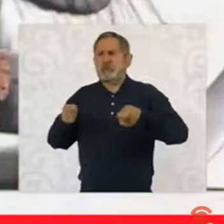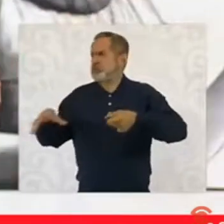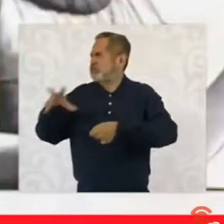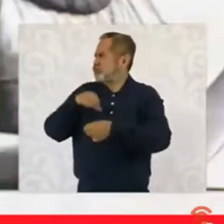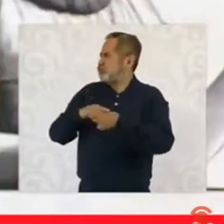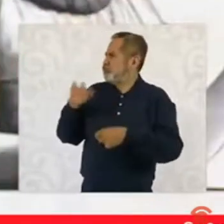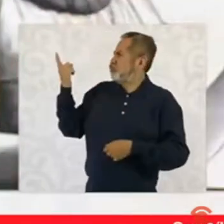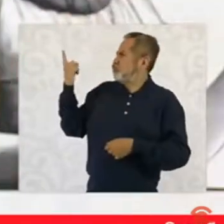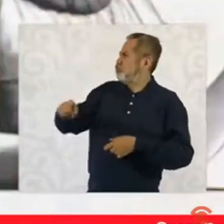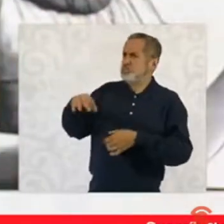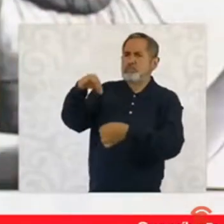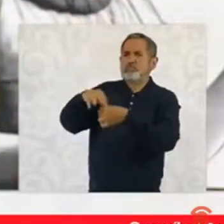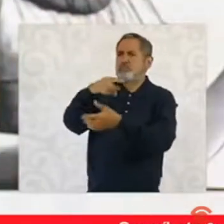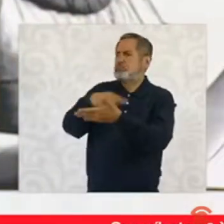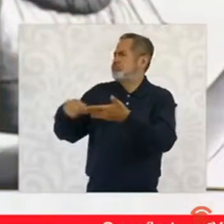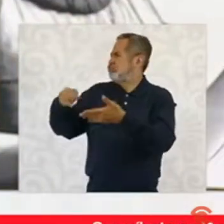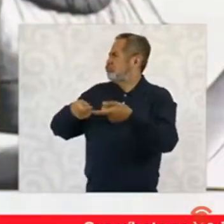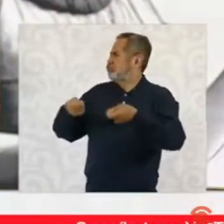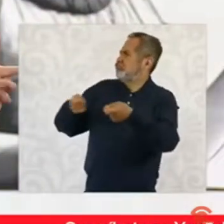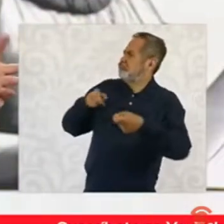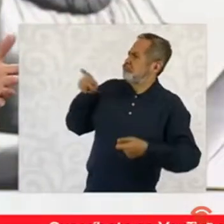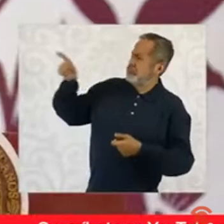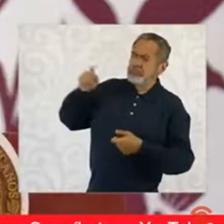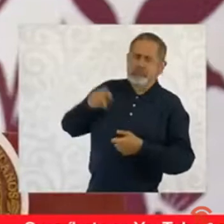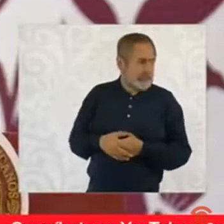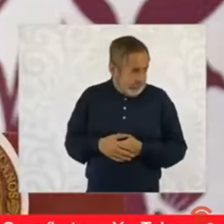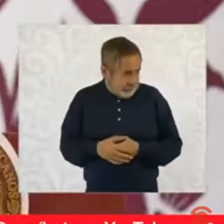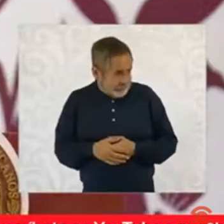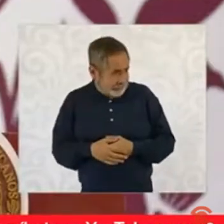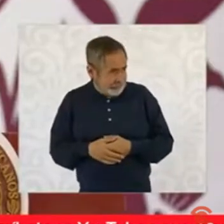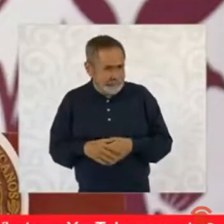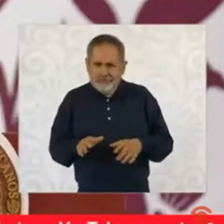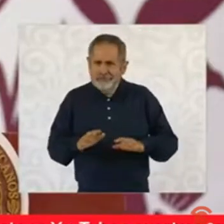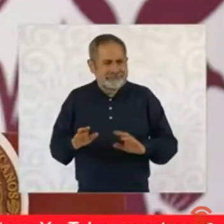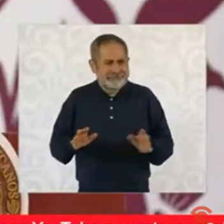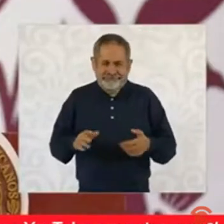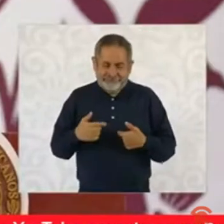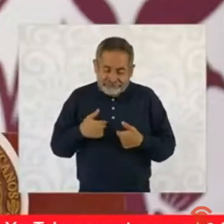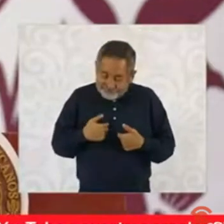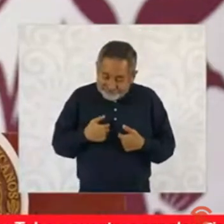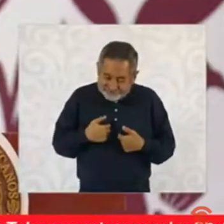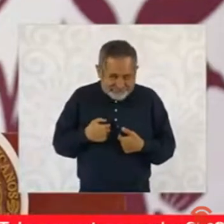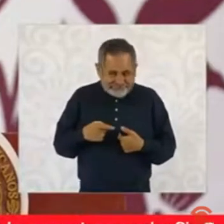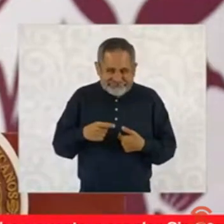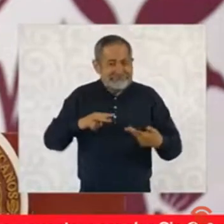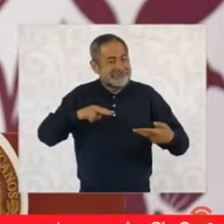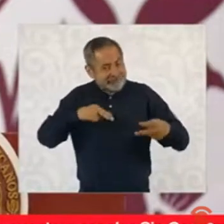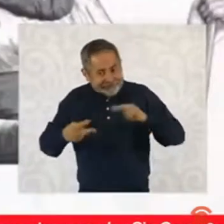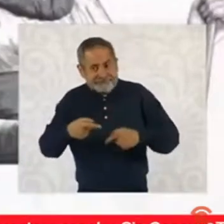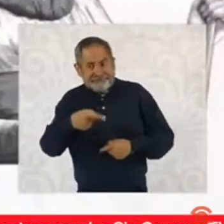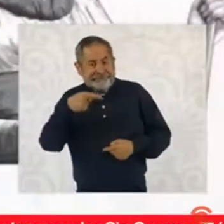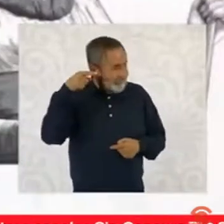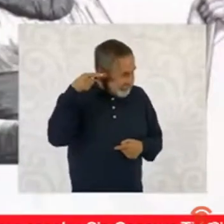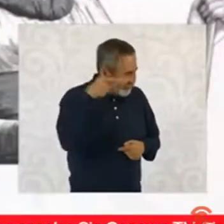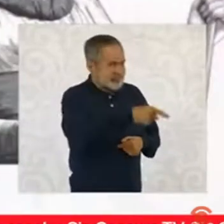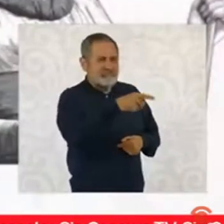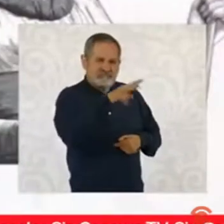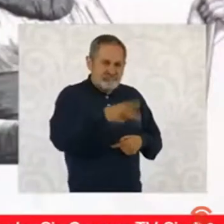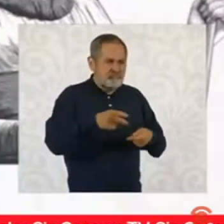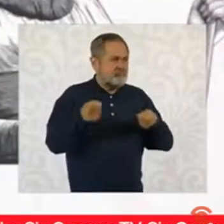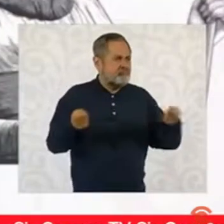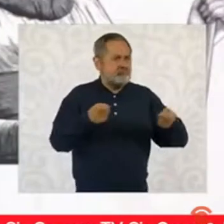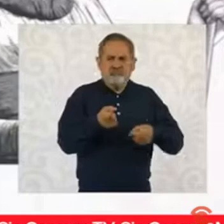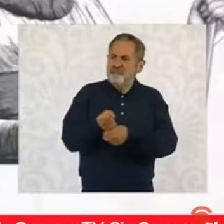elecciones en el Poder Judicial, pues vamos a hablar de épocas donde se vivió el verdadero